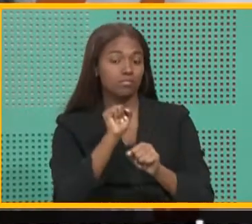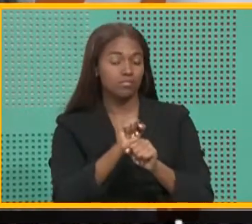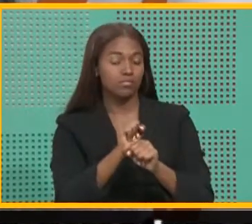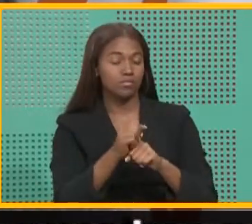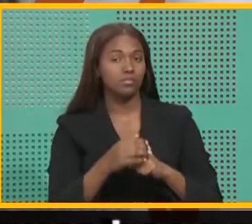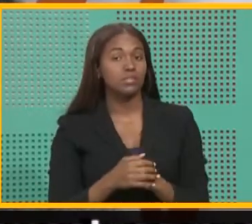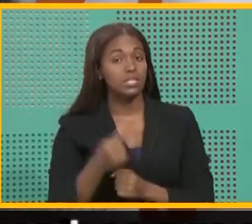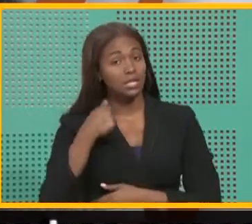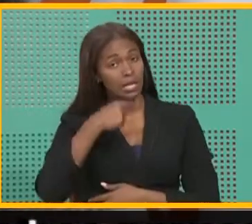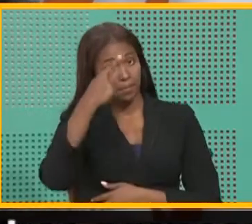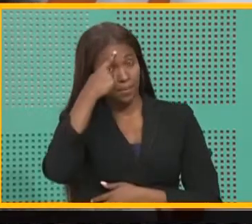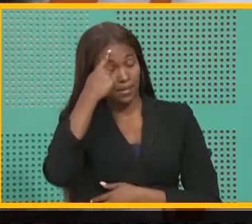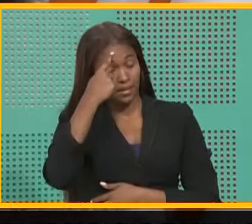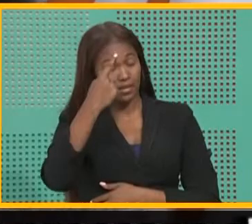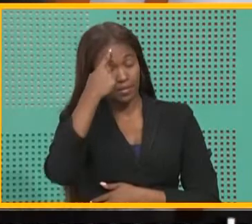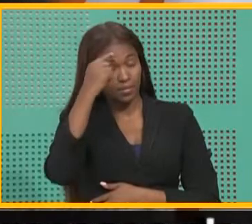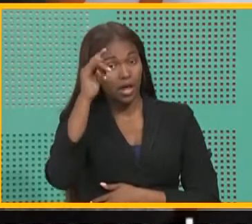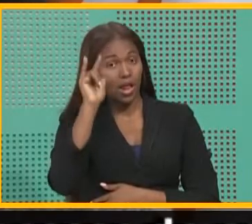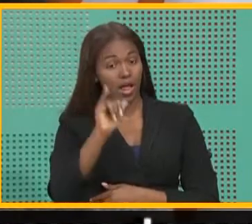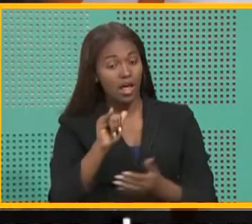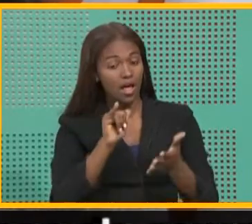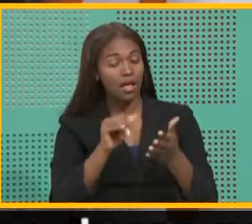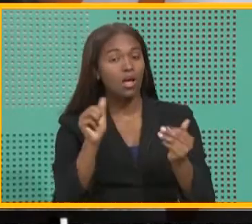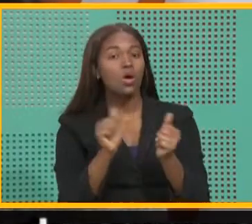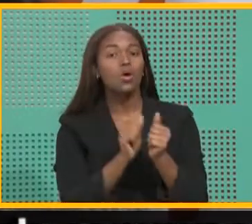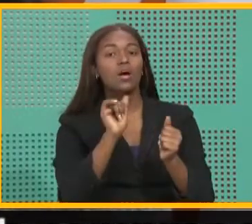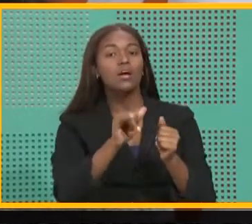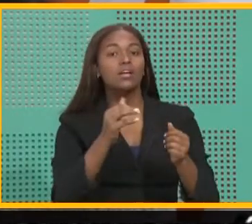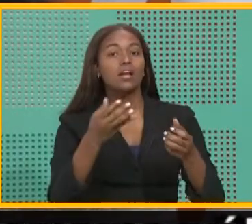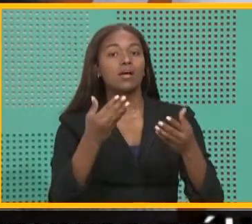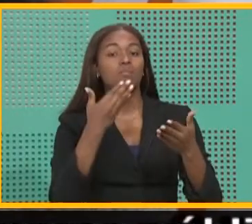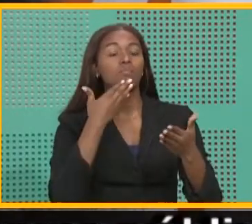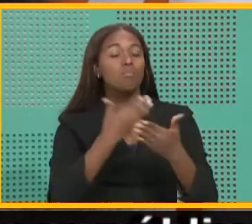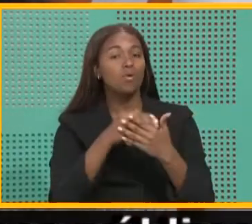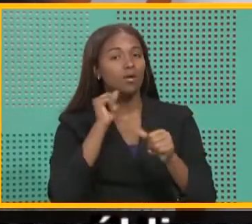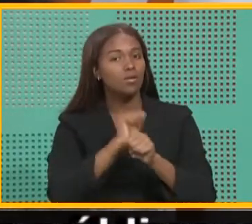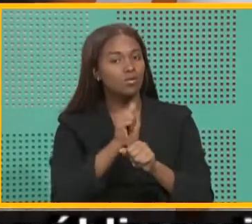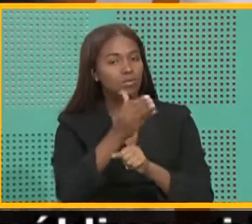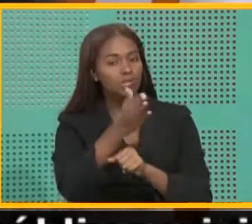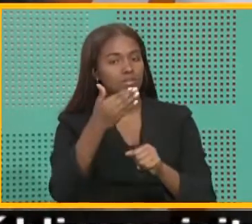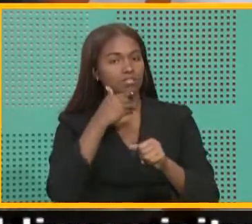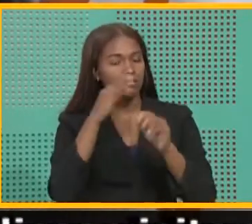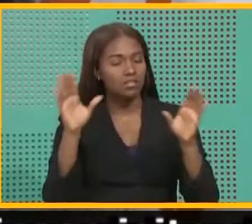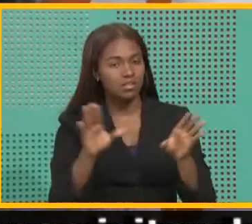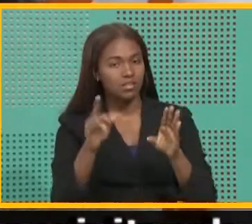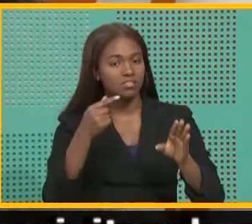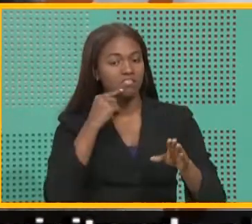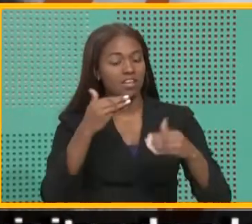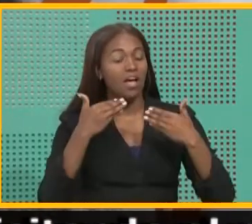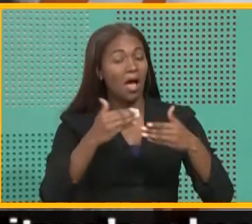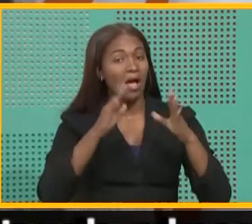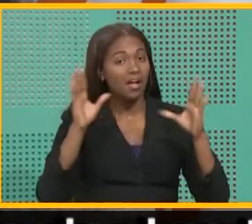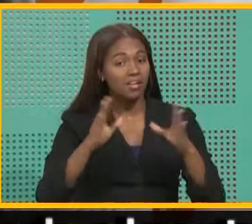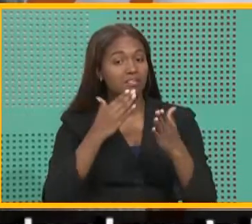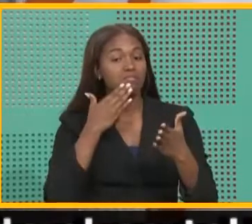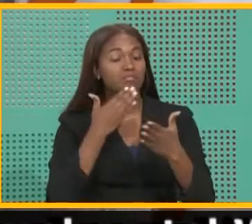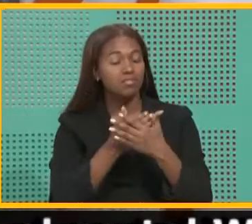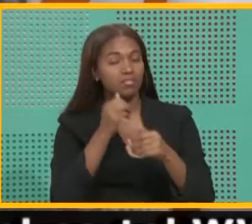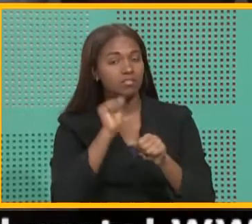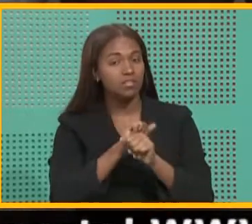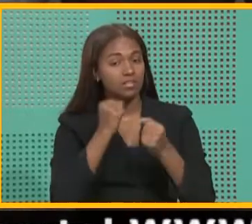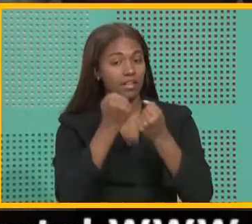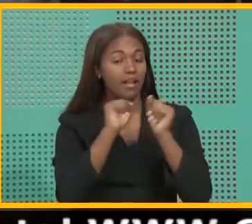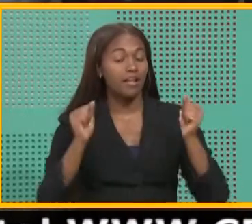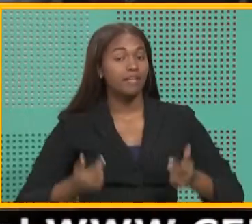que precisamente con este gran aporte que ustedes nos han hecho, están haciendo una contribución a salvar